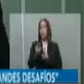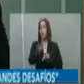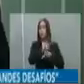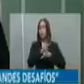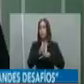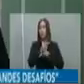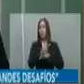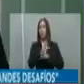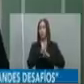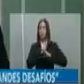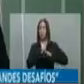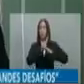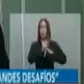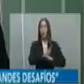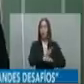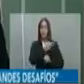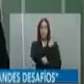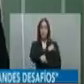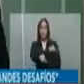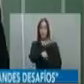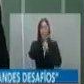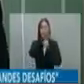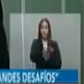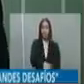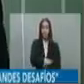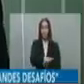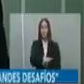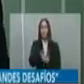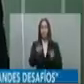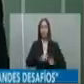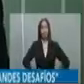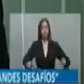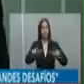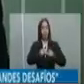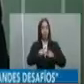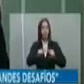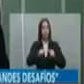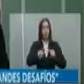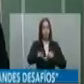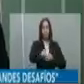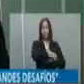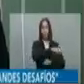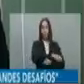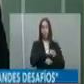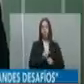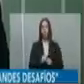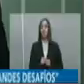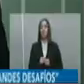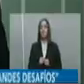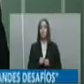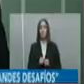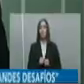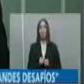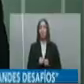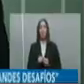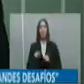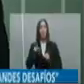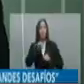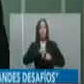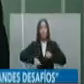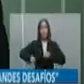conciencia, recalca el presidente de la República, tiene que ver no solo con nosotros mismos, sino con la importancia que tiene cuidar a los